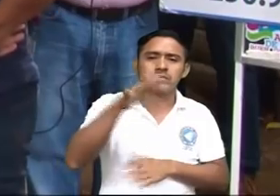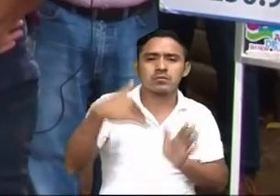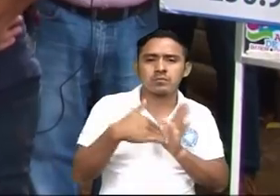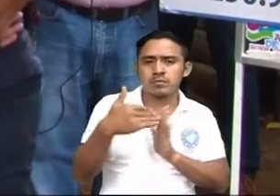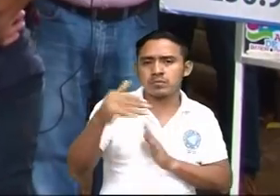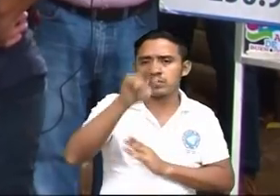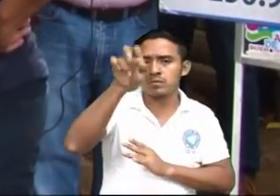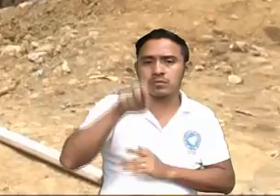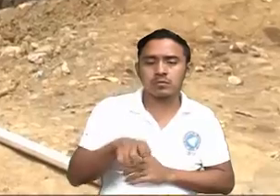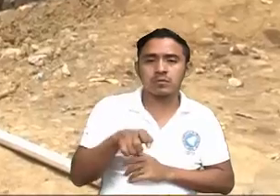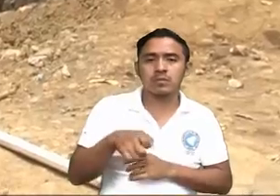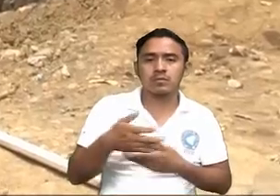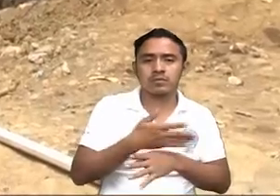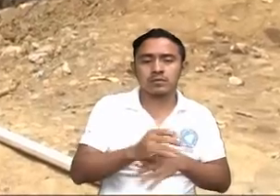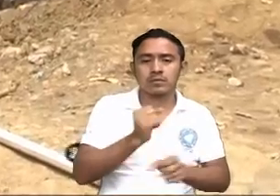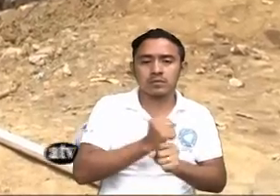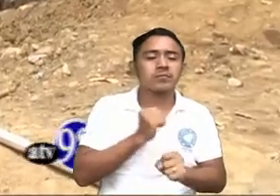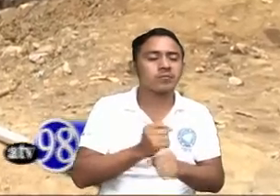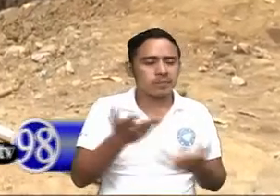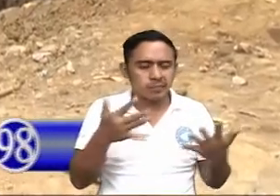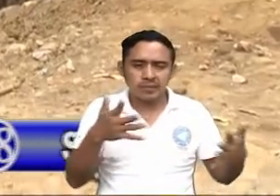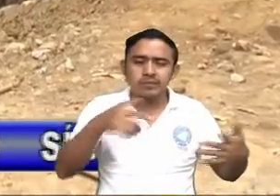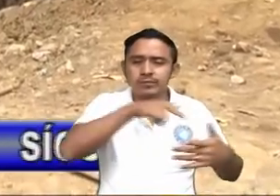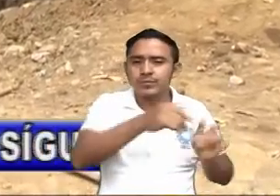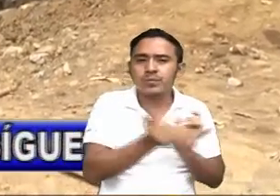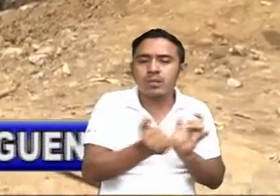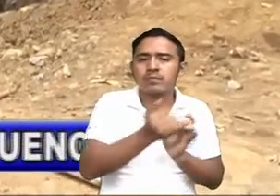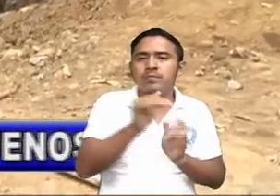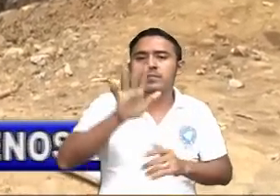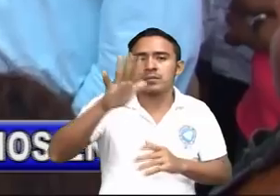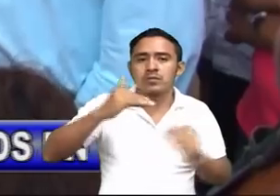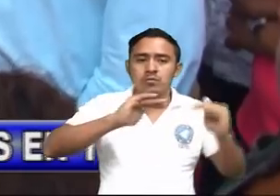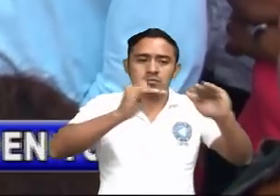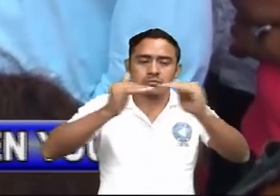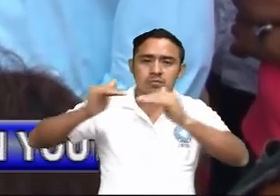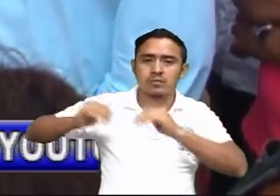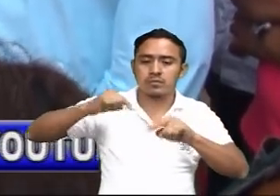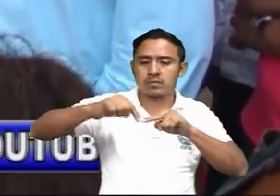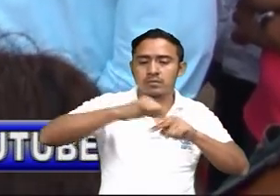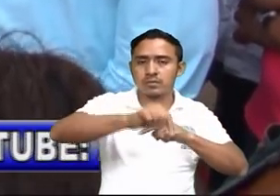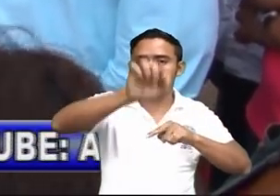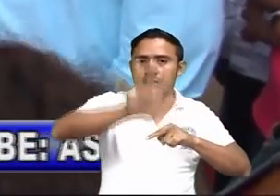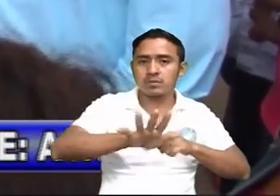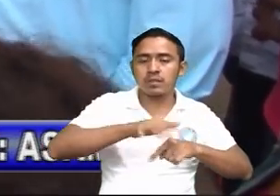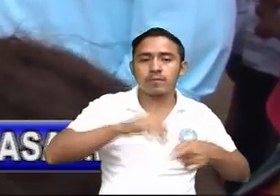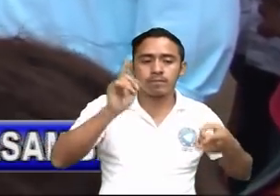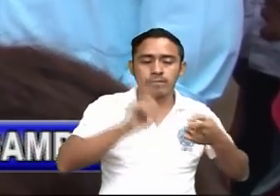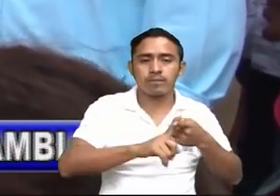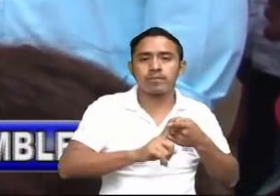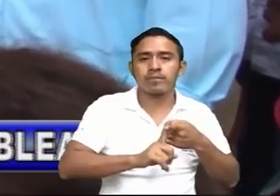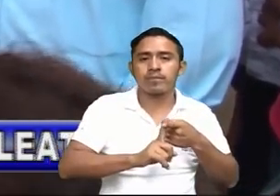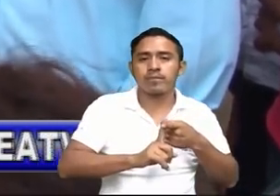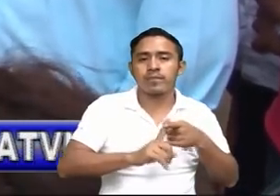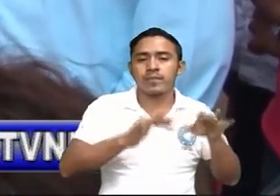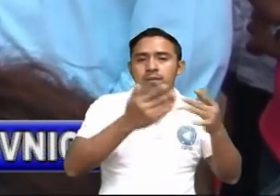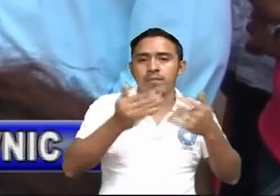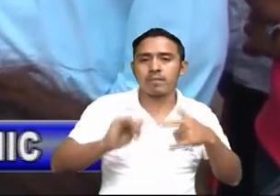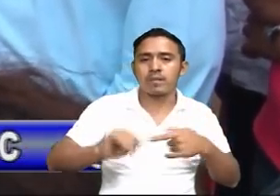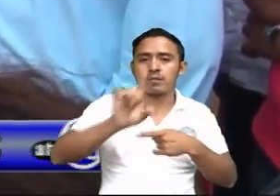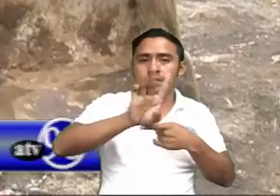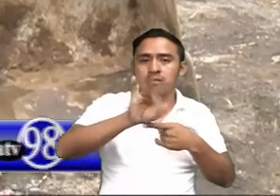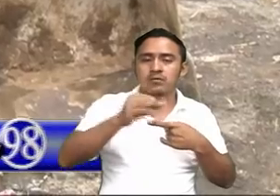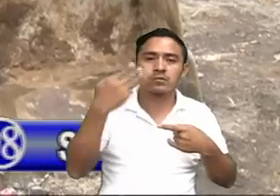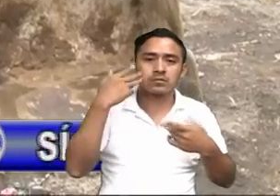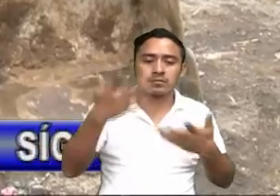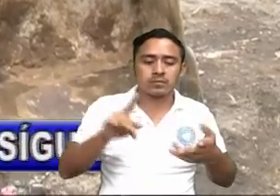millones de córdobas en obras similares que han impactado 5 barrios del Distrito 5, entre ellos los barrios 14 de